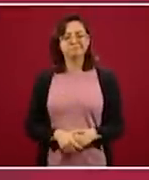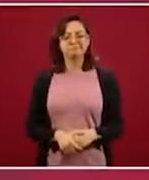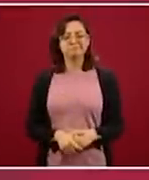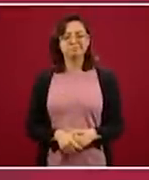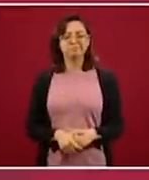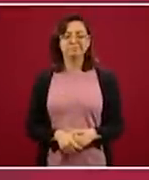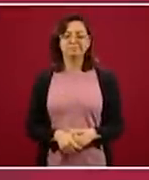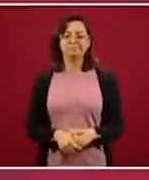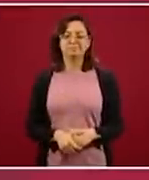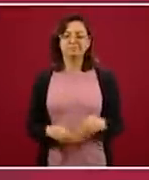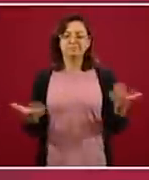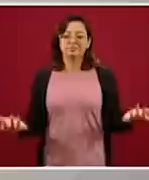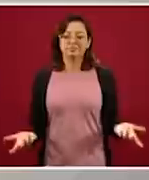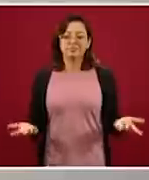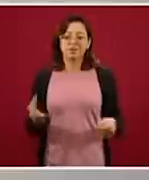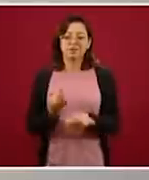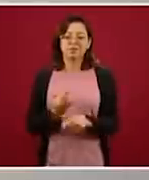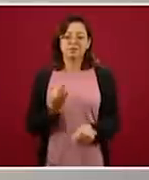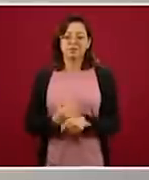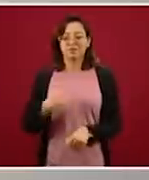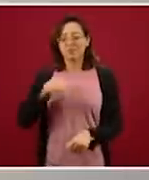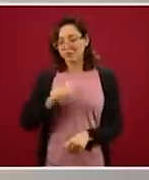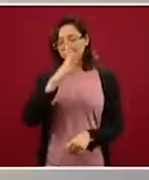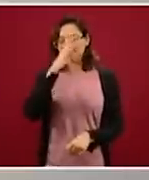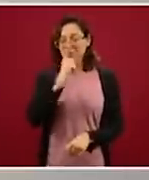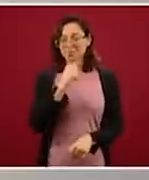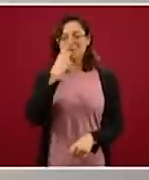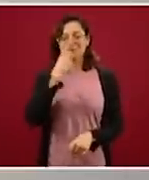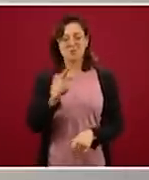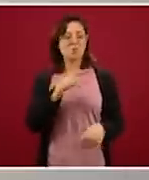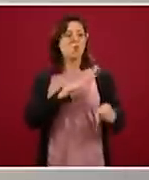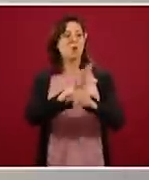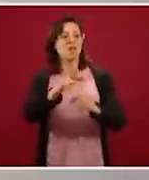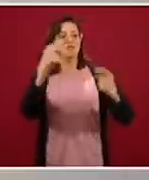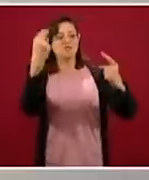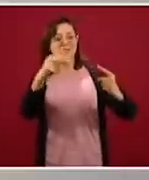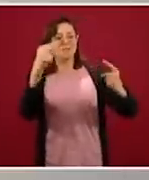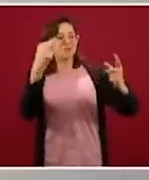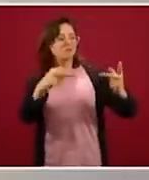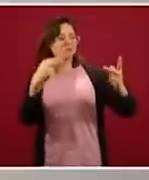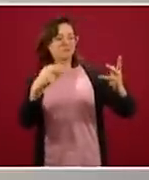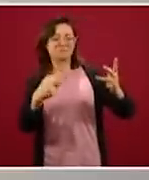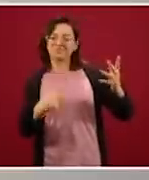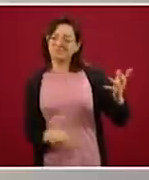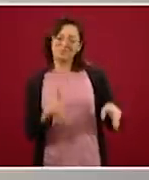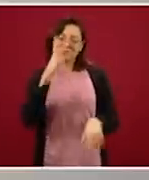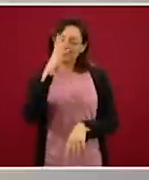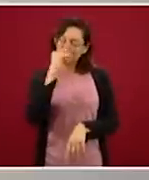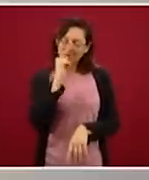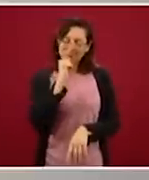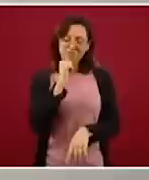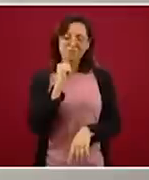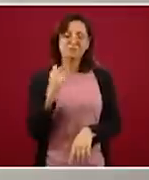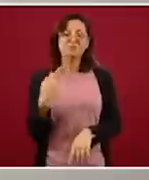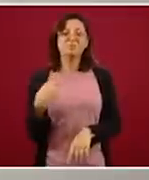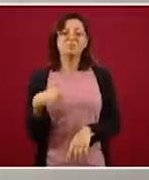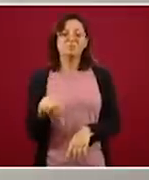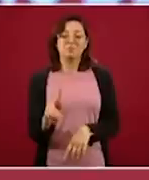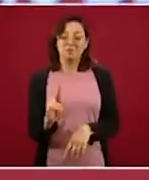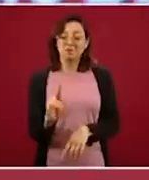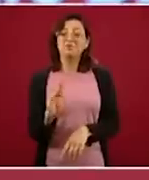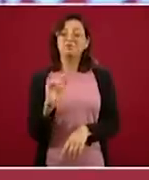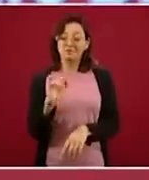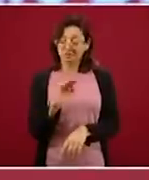qué empresas, pero sí puedo decirles que hasta el